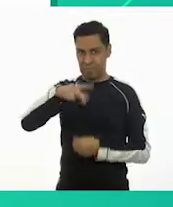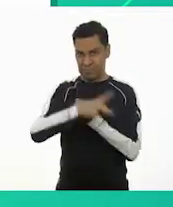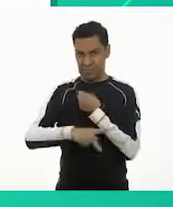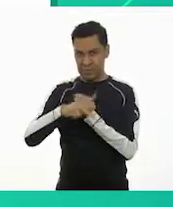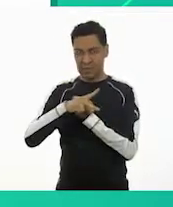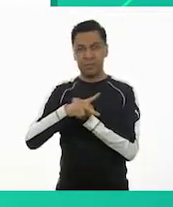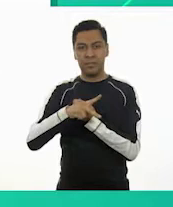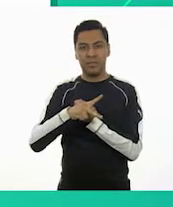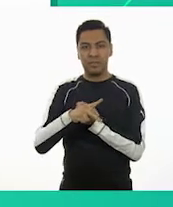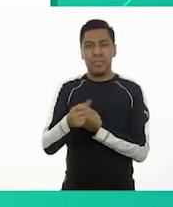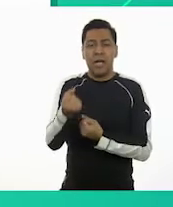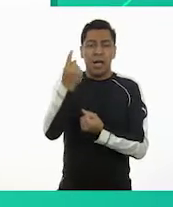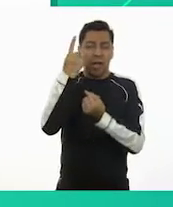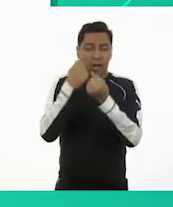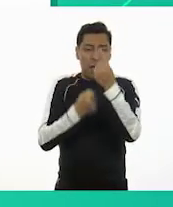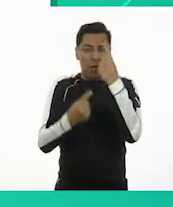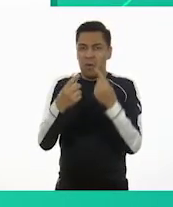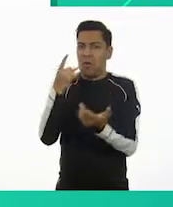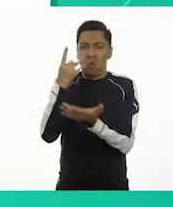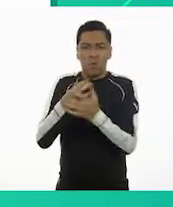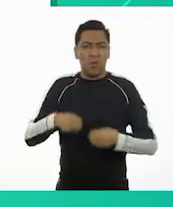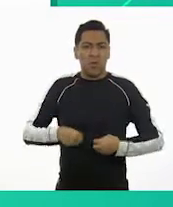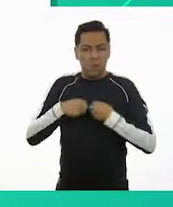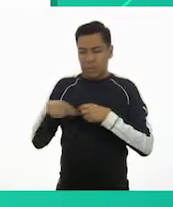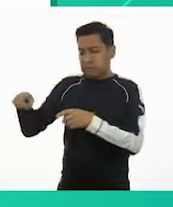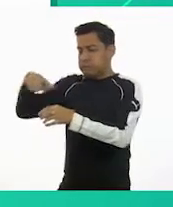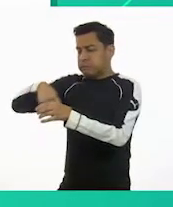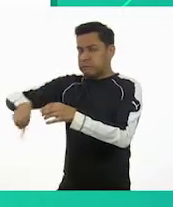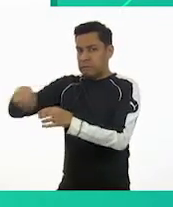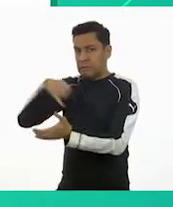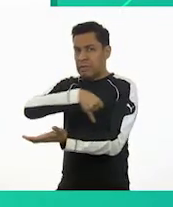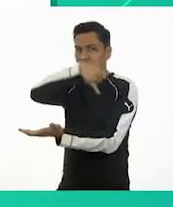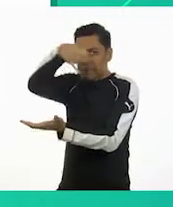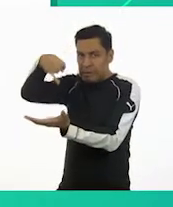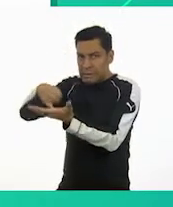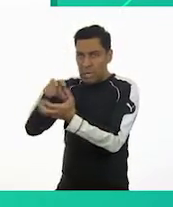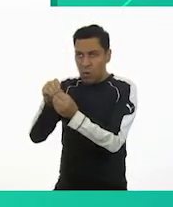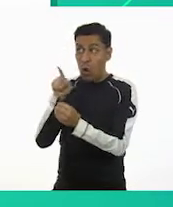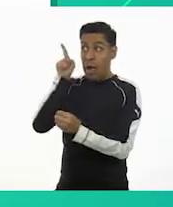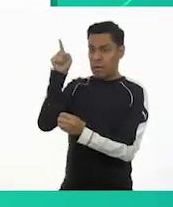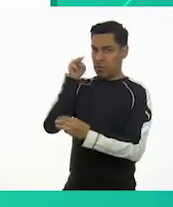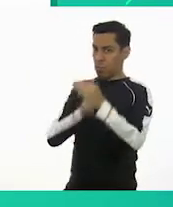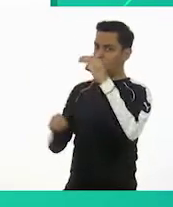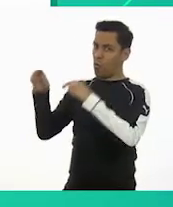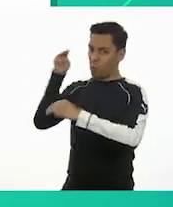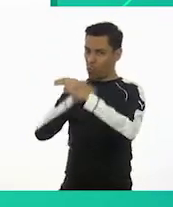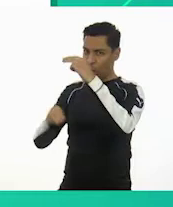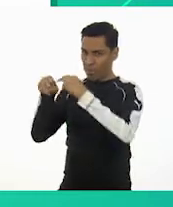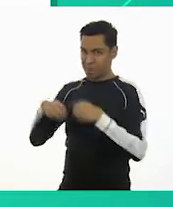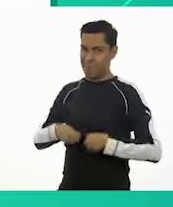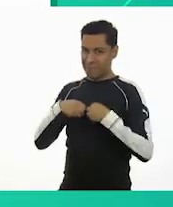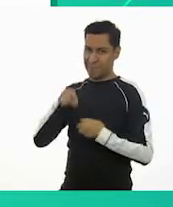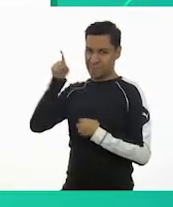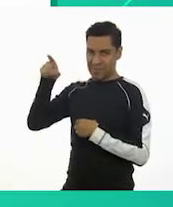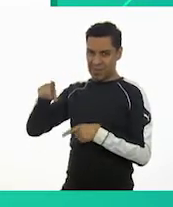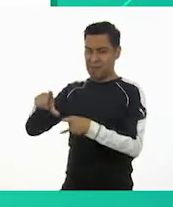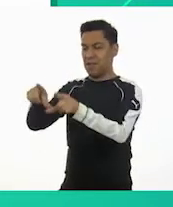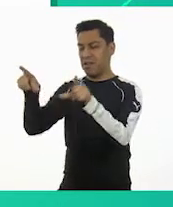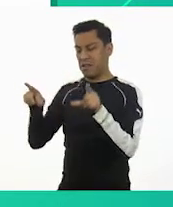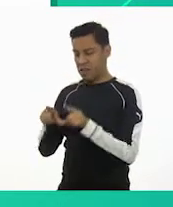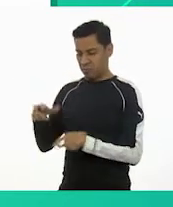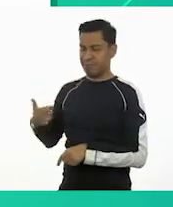Algunas están restringidas a islas o las partes altas de las montañas, otras a ríos, lagos